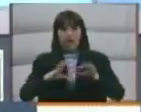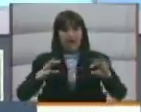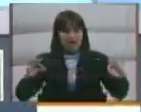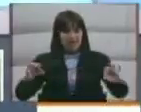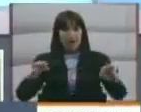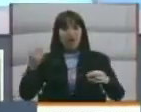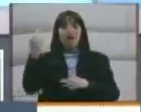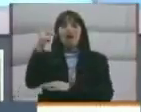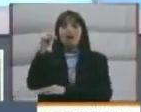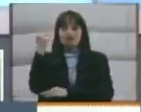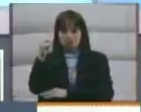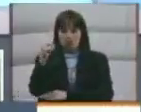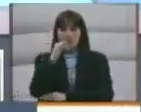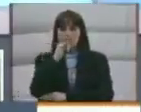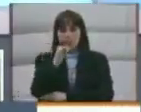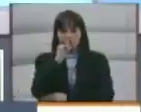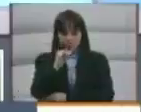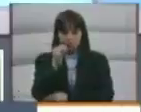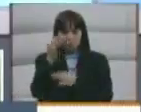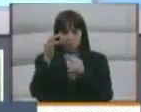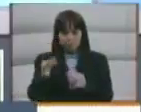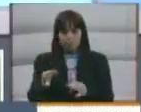de cadena nacional.